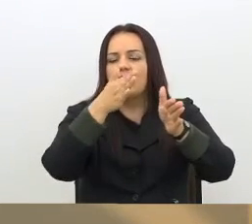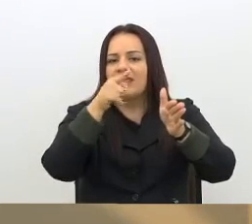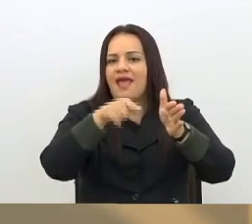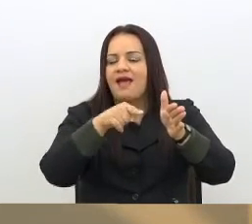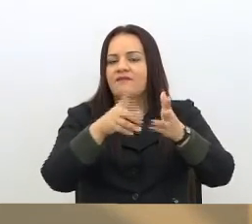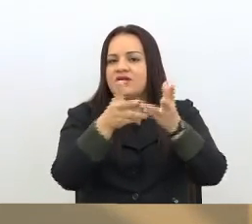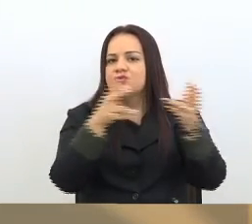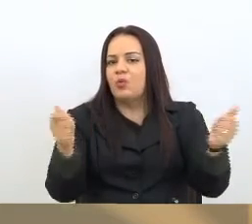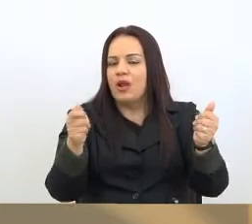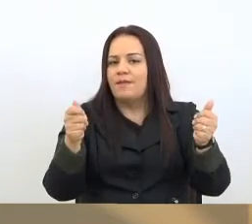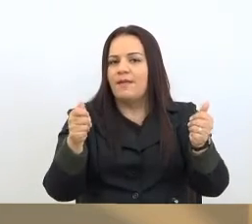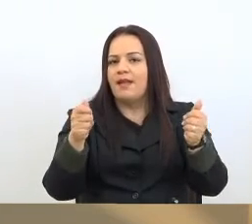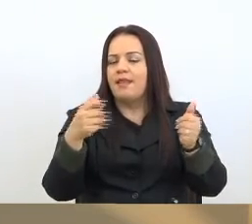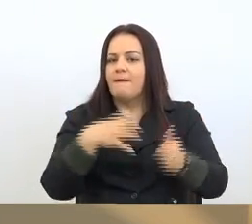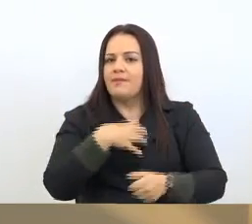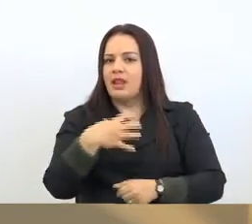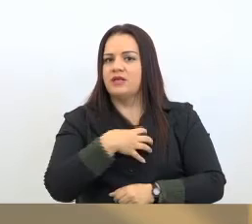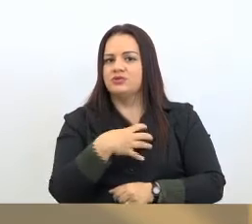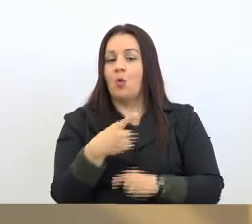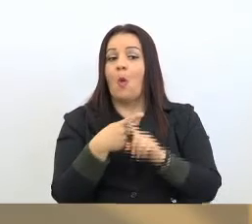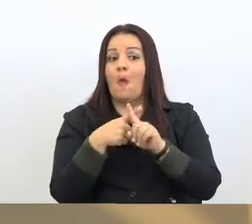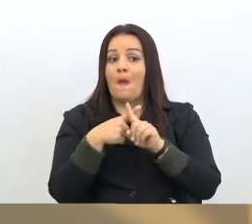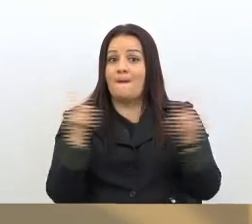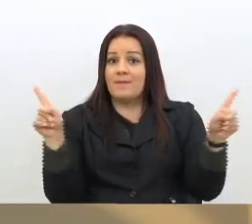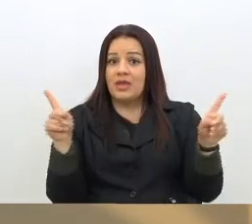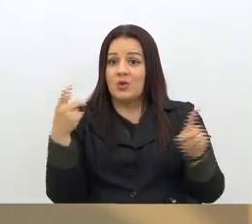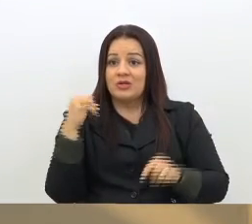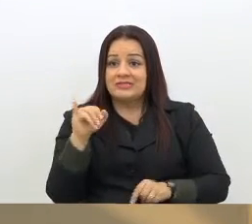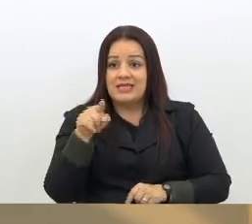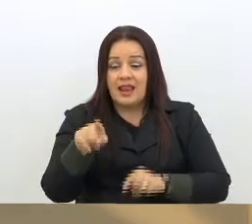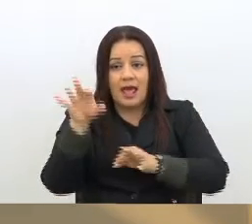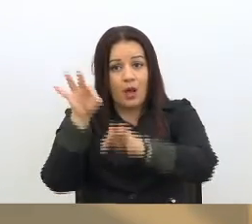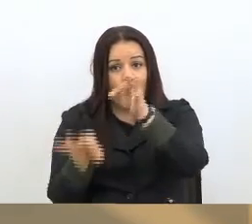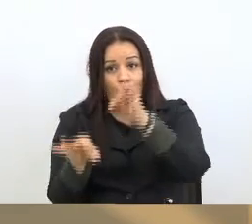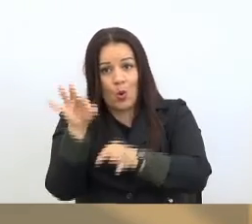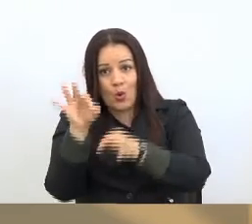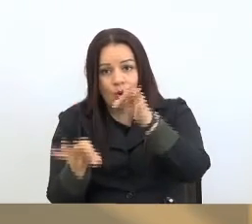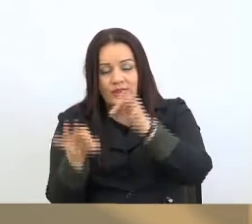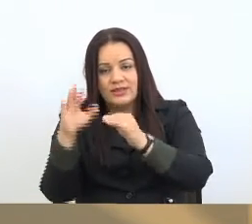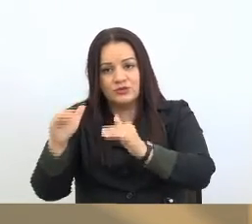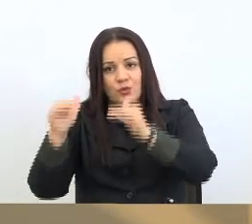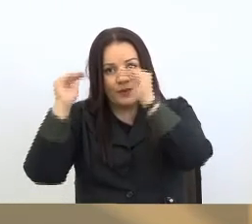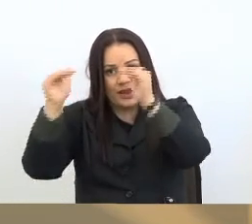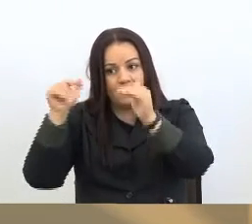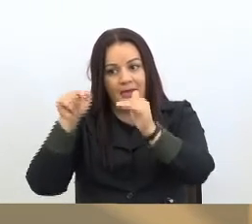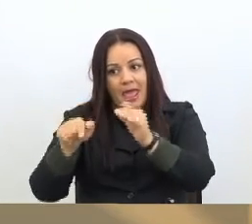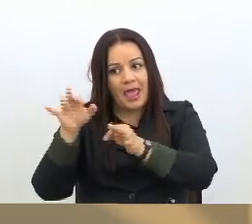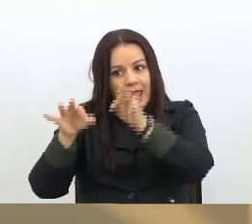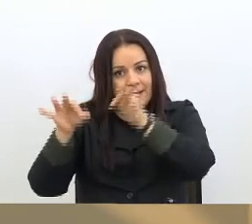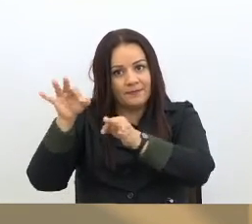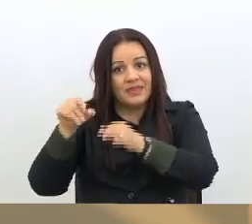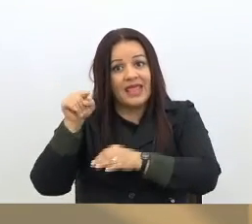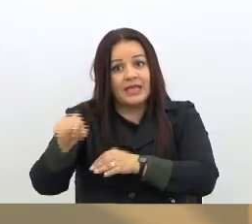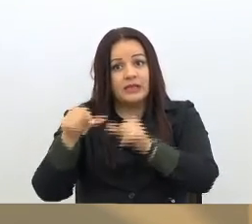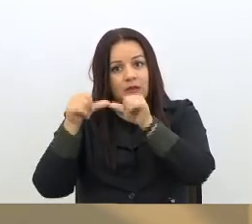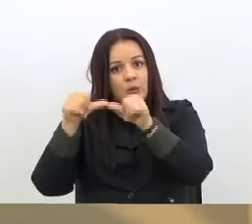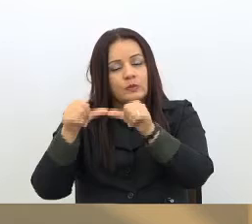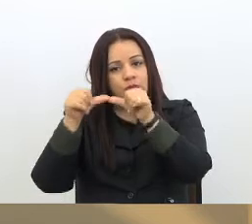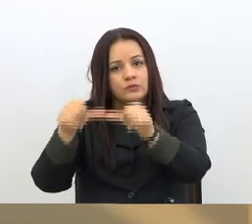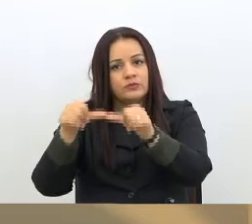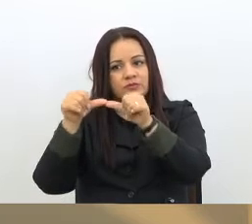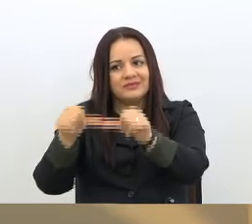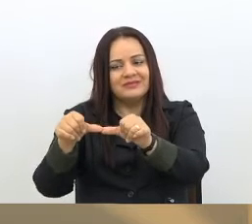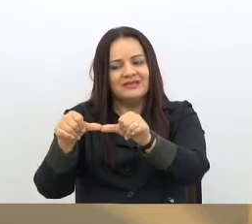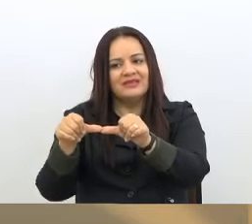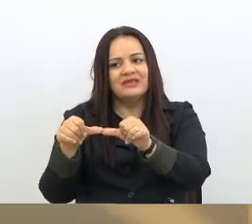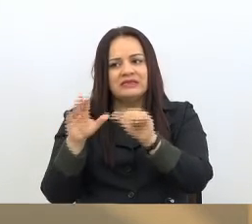apelación. Pero si la Corte Suprema de Justicia continúa en su empeño